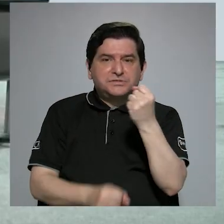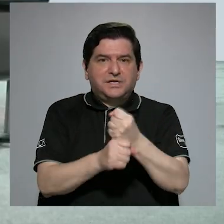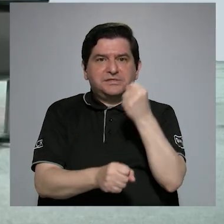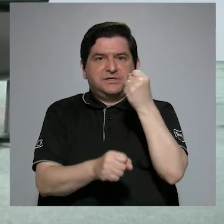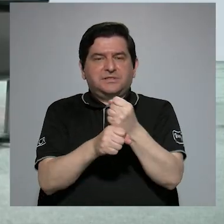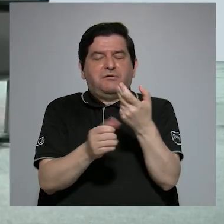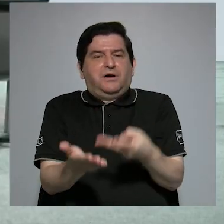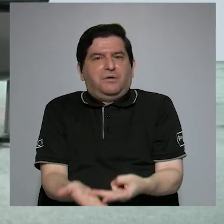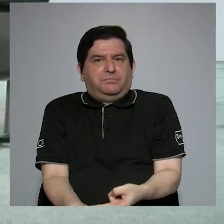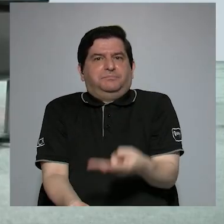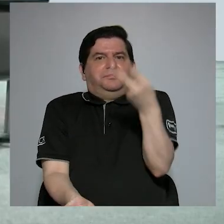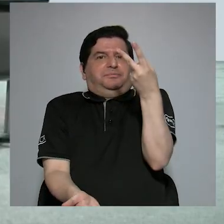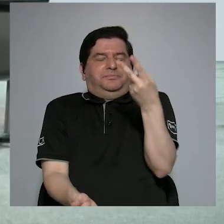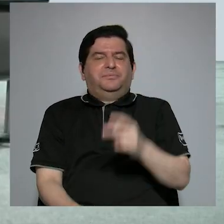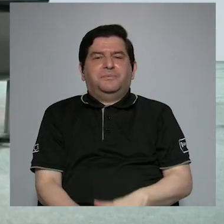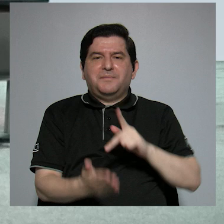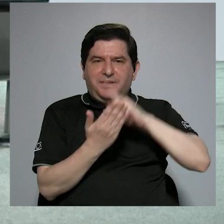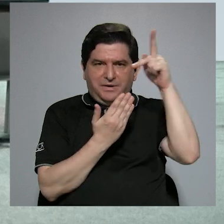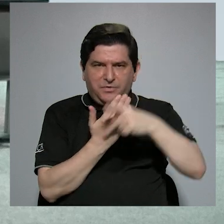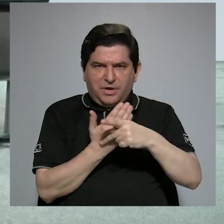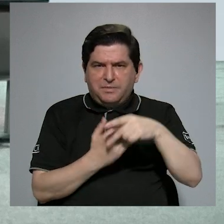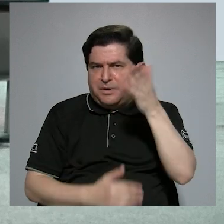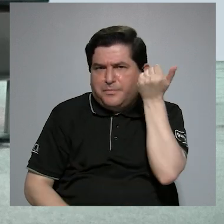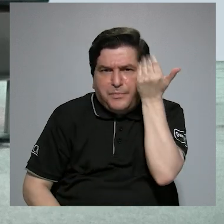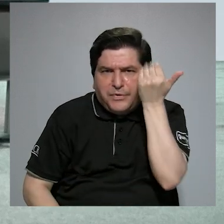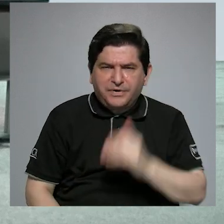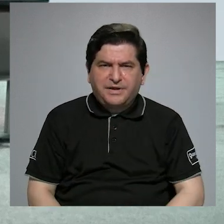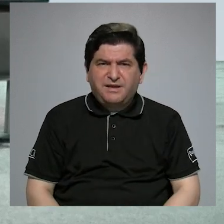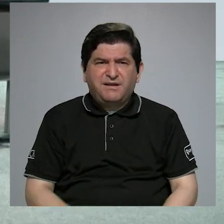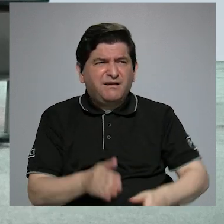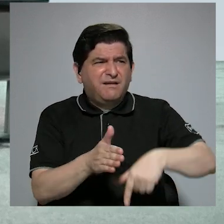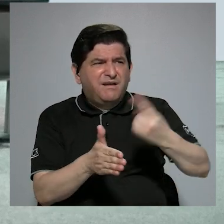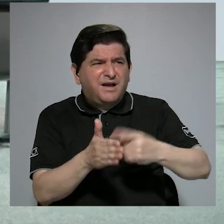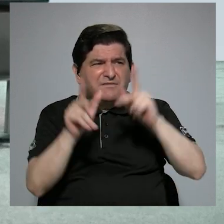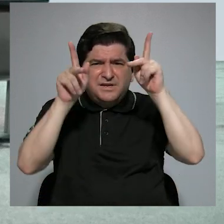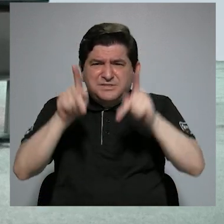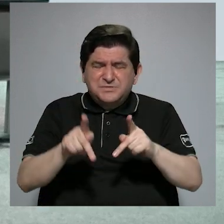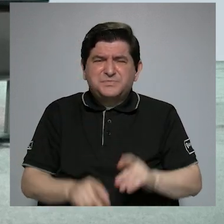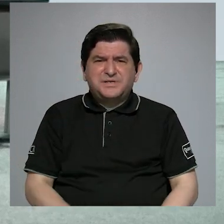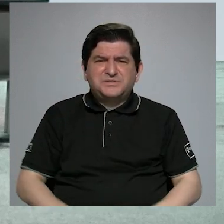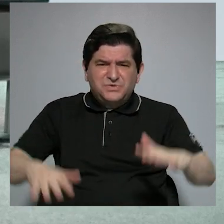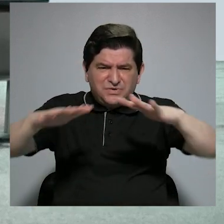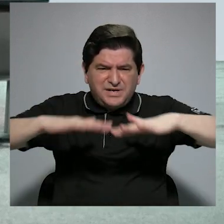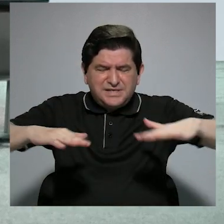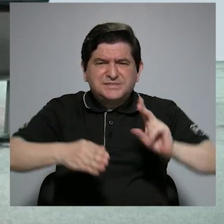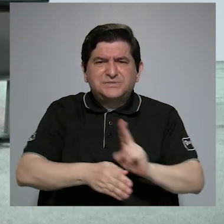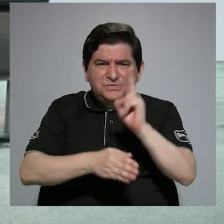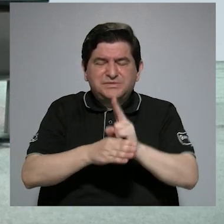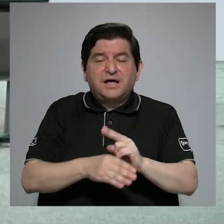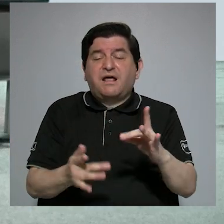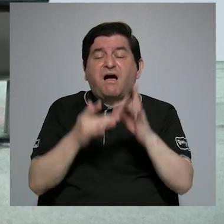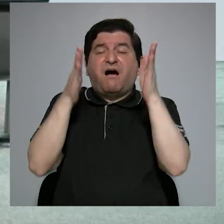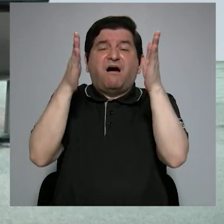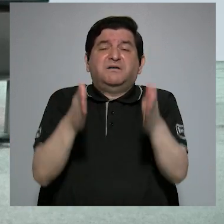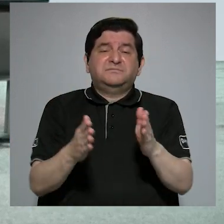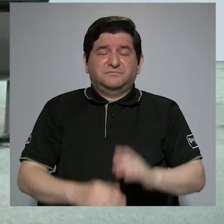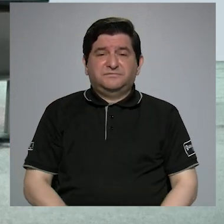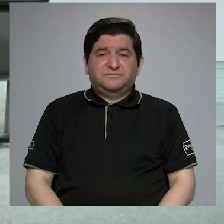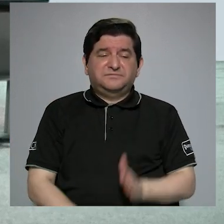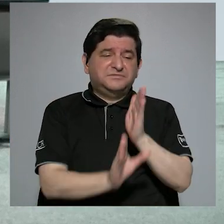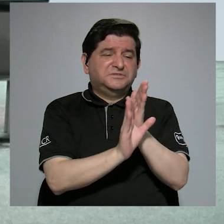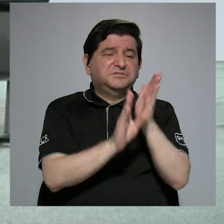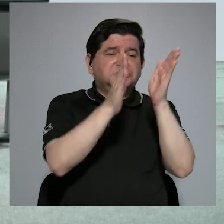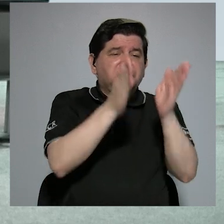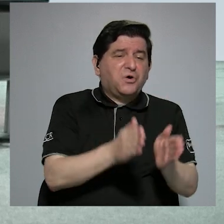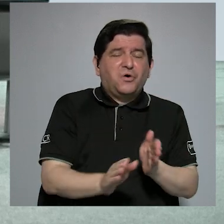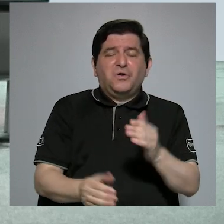eso es una labor también muy valiosa del espacio. ¿Por qué? Porque muchas veces quienes ocupan estos espacios son los expertos,